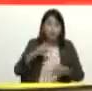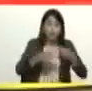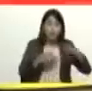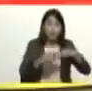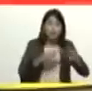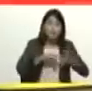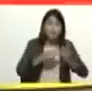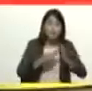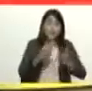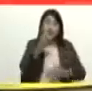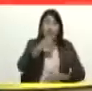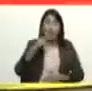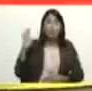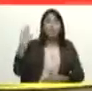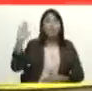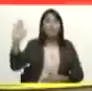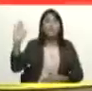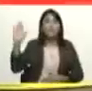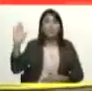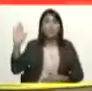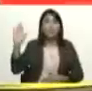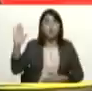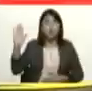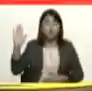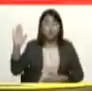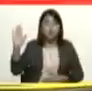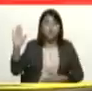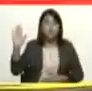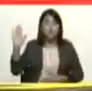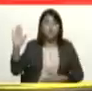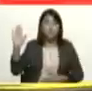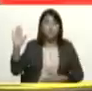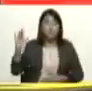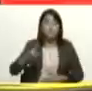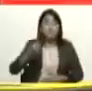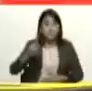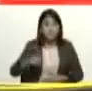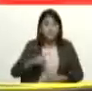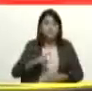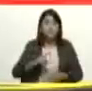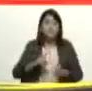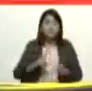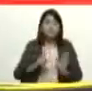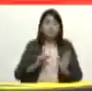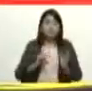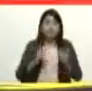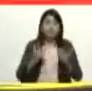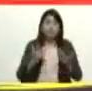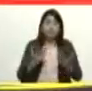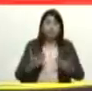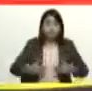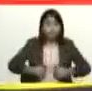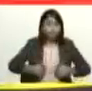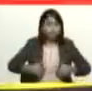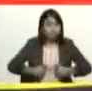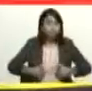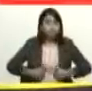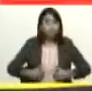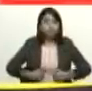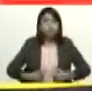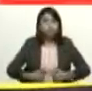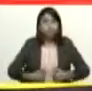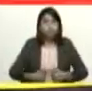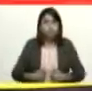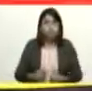gran compromiso que implica sacrificios también del apostolado que usted llama y